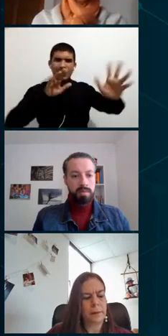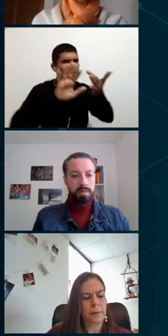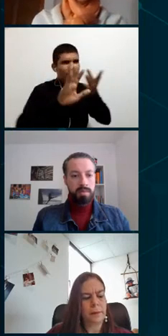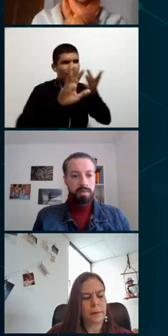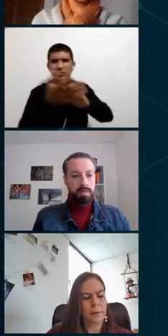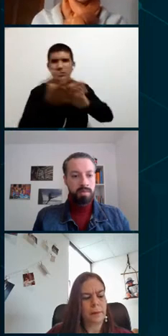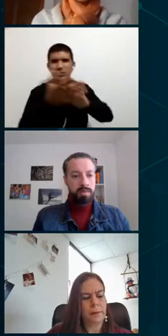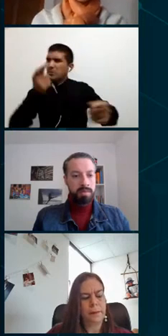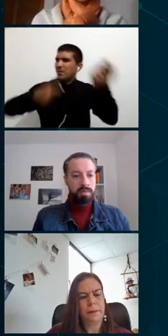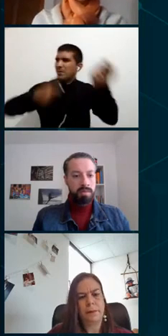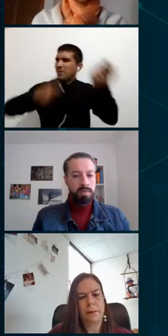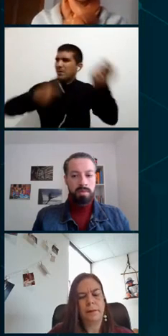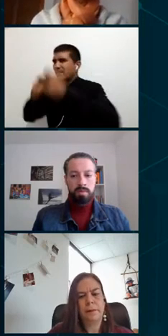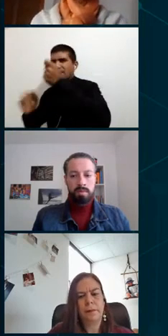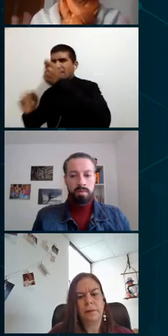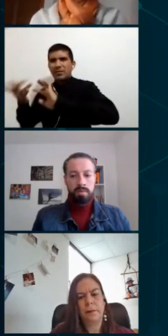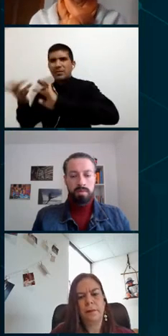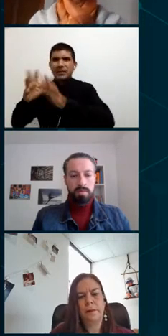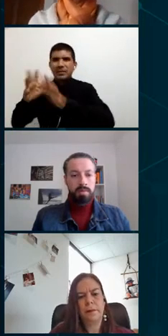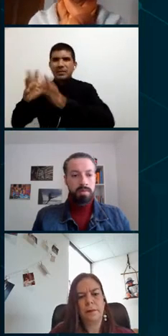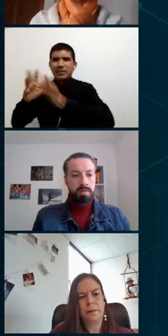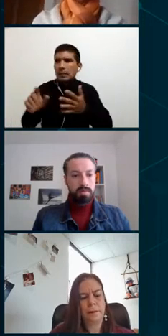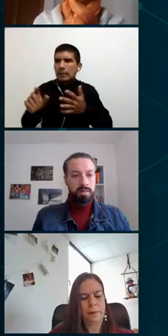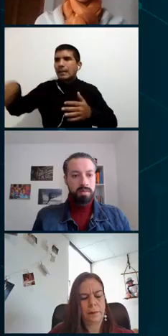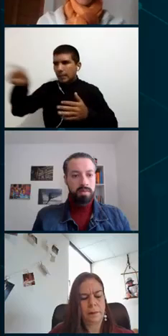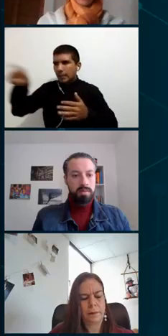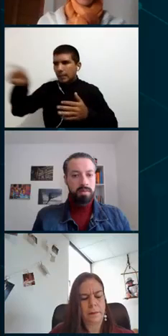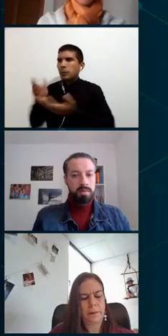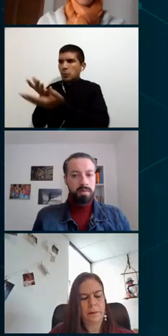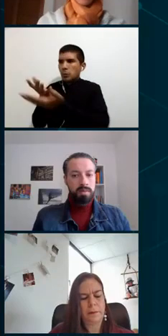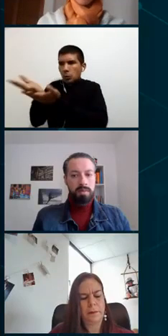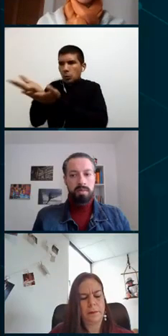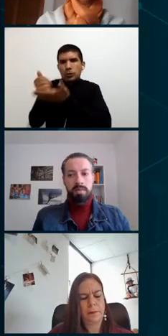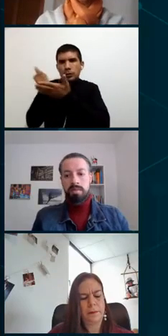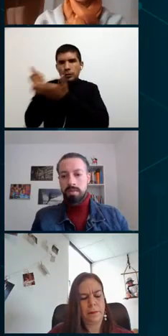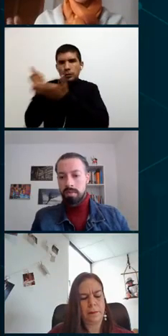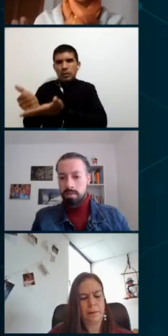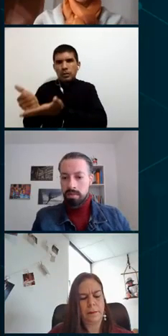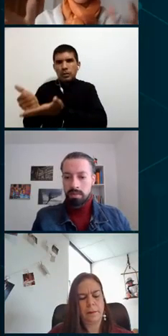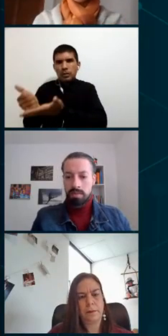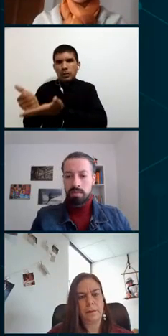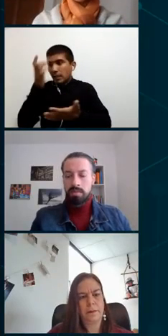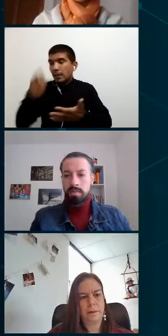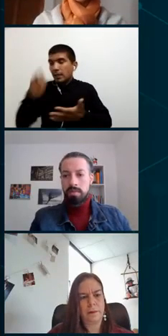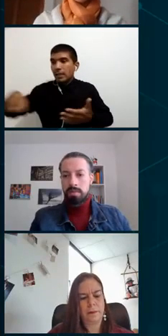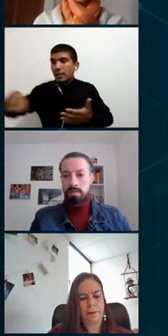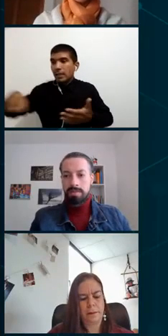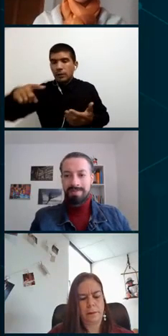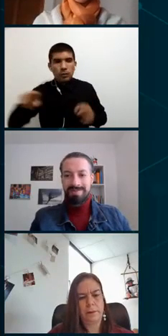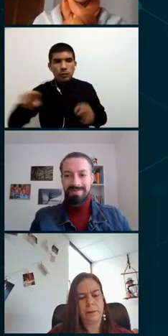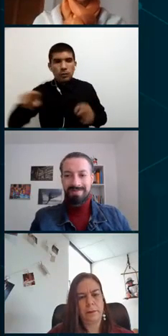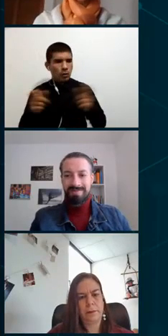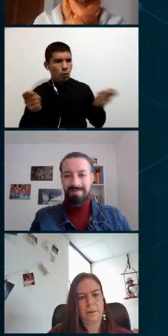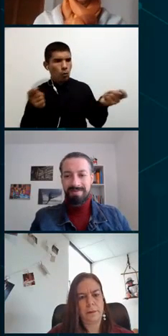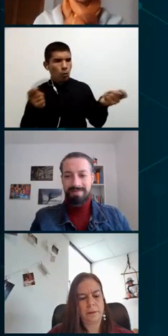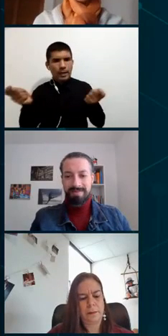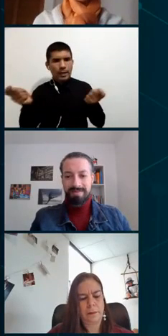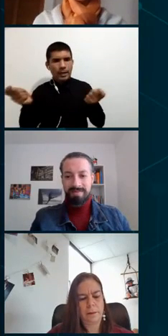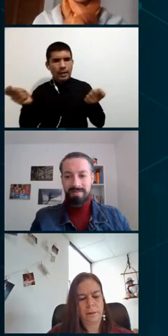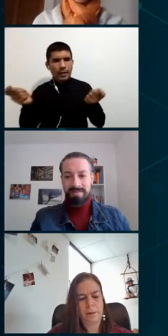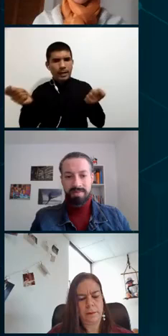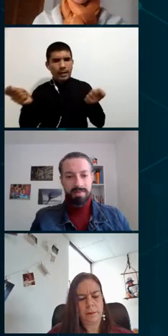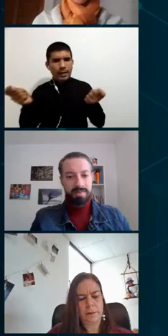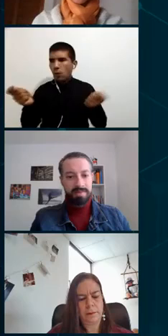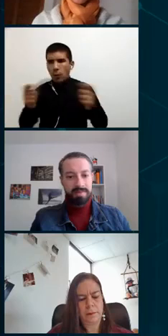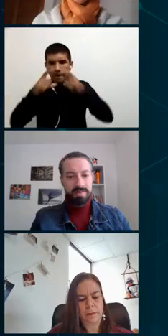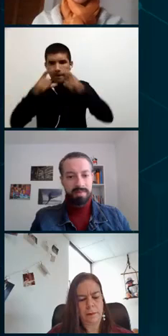pueda tener un manejo efectivo de esos protocolos. ¿Sí? Pero no me voy a adelantar porque eso lo vamos a ver